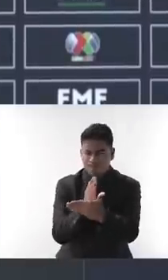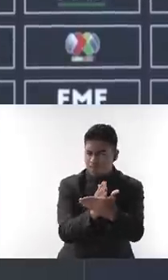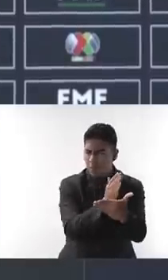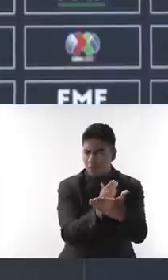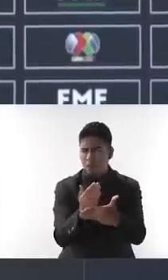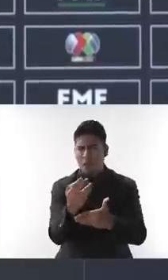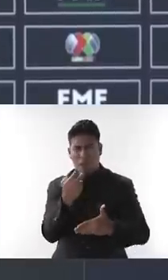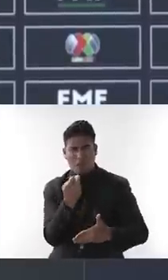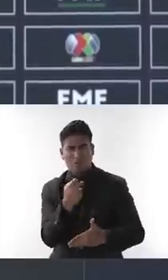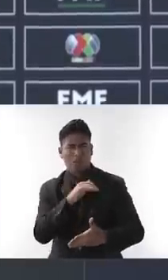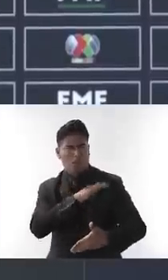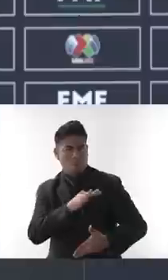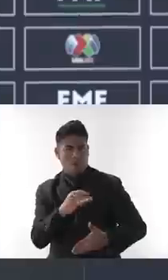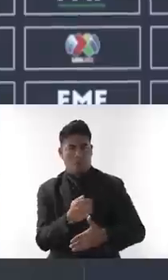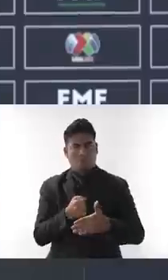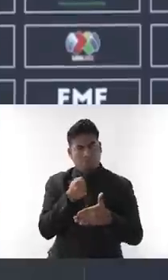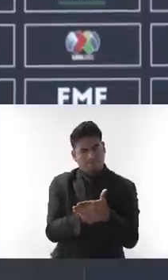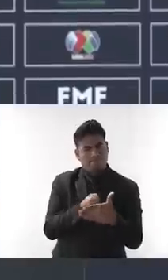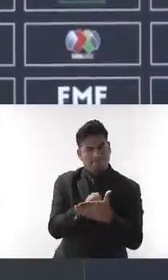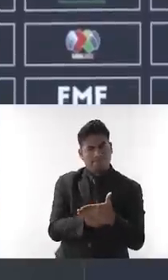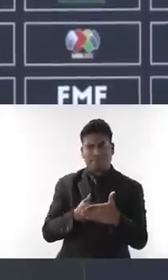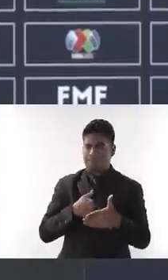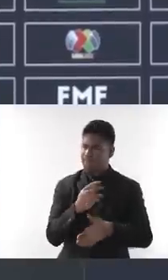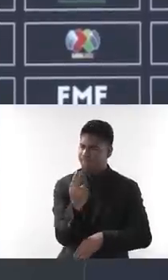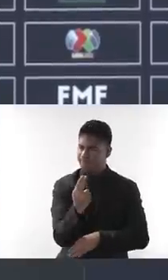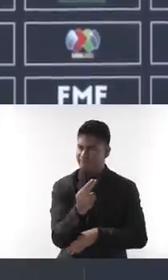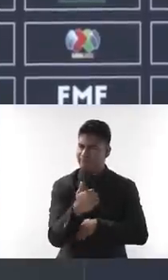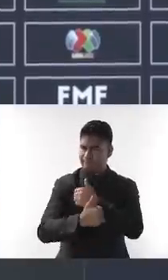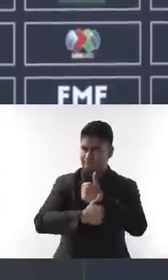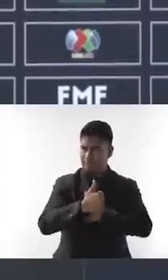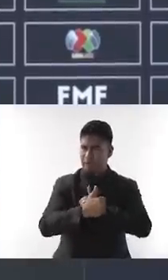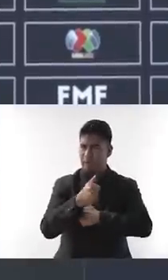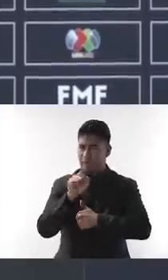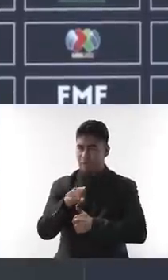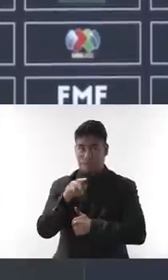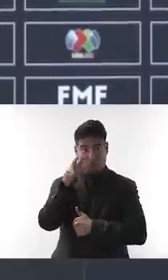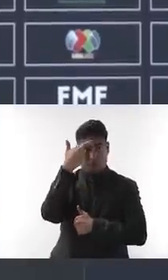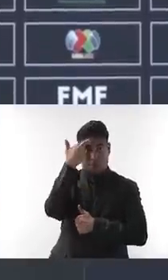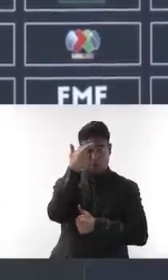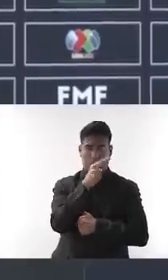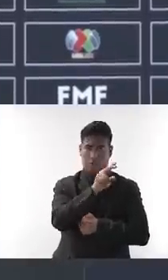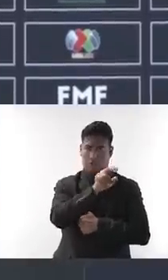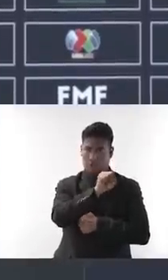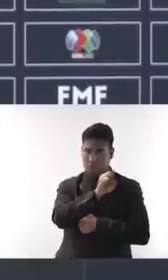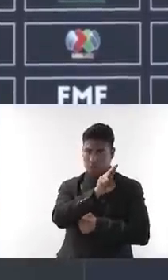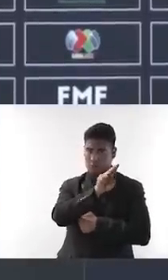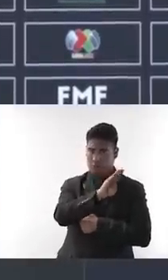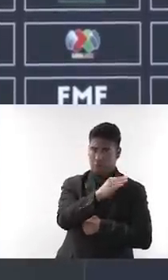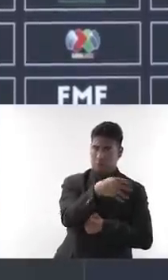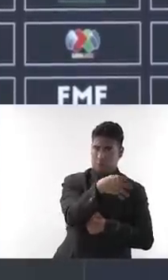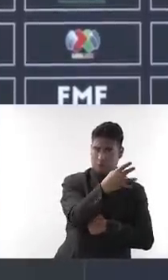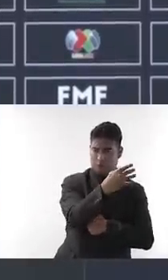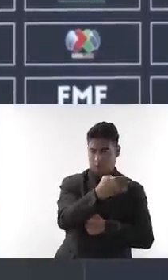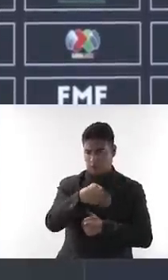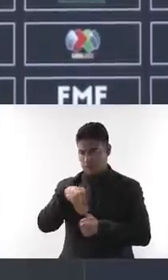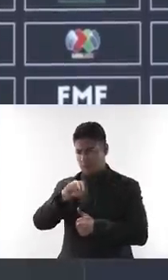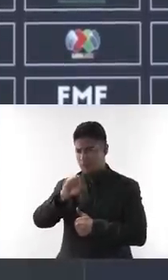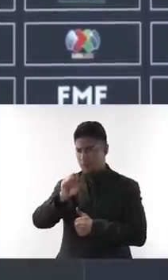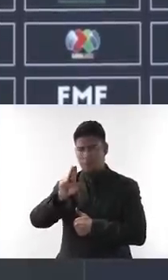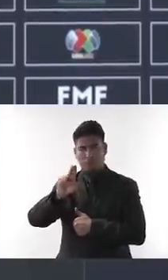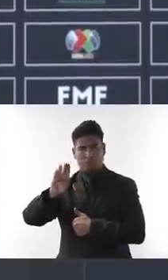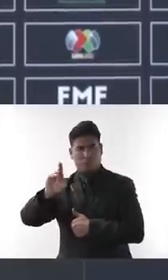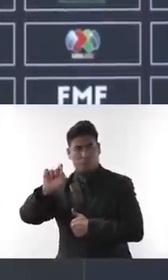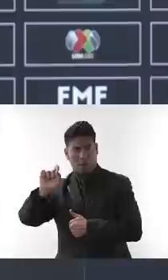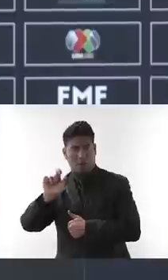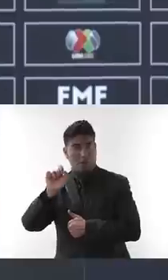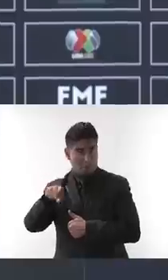que se tienen que tener desde sub-14 hasta sub-20, más sub-18 femenil y equipo